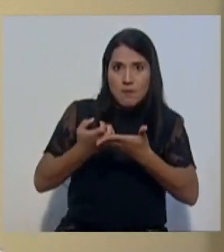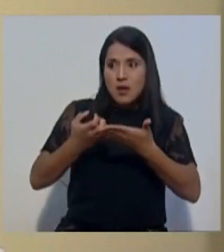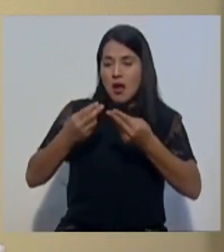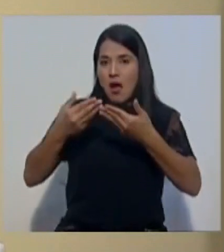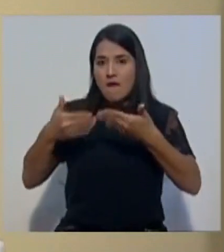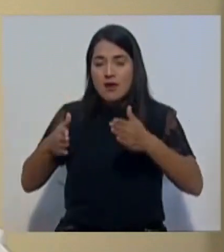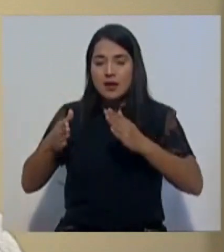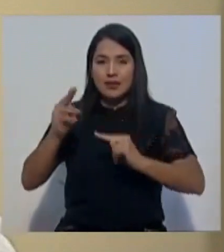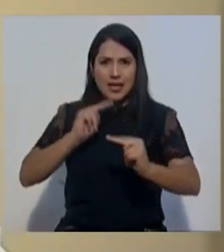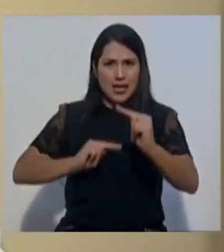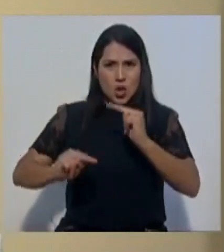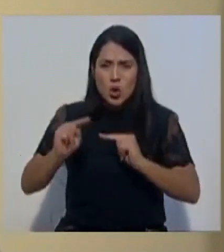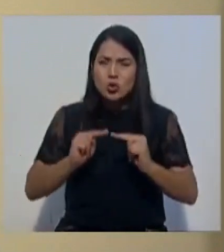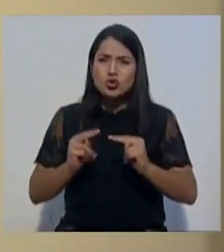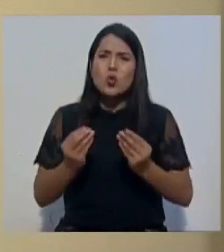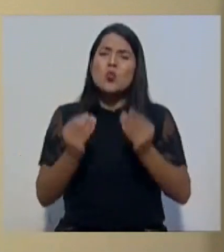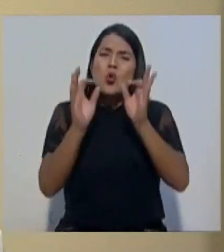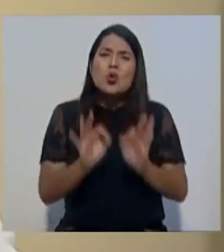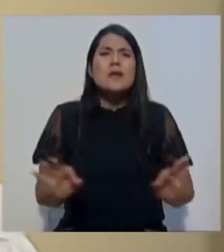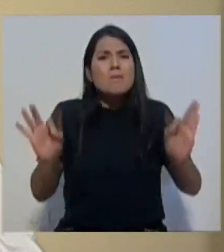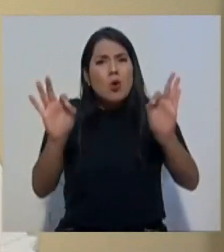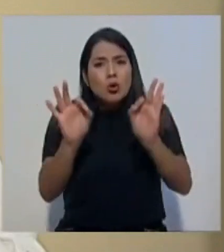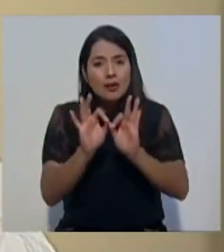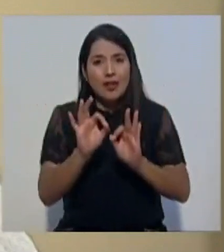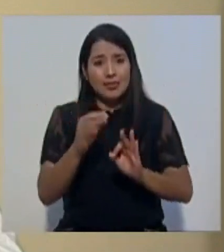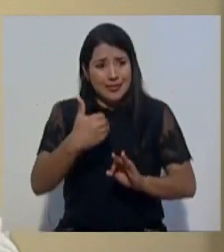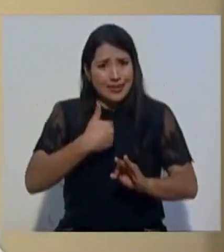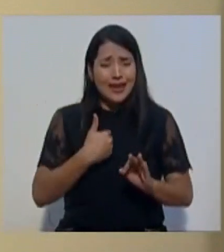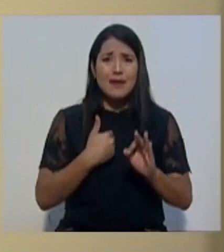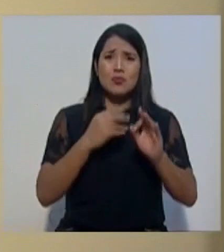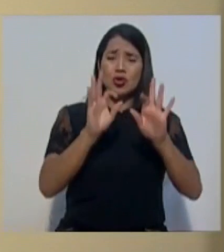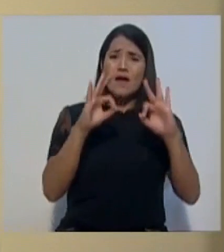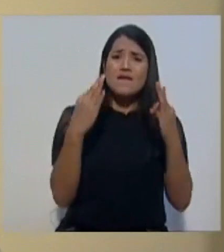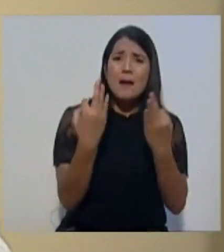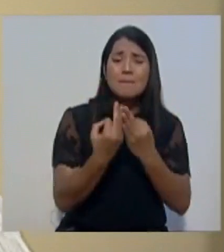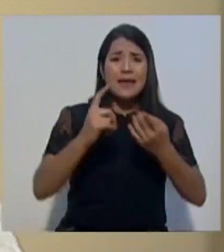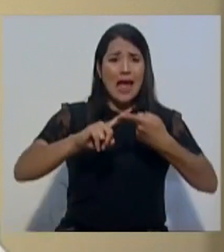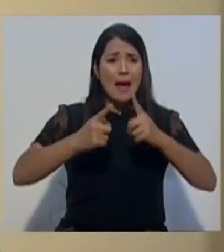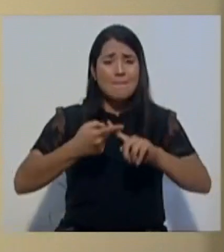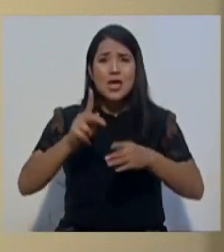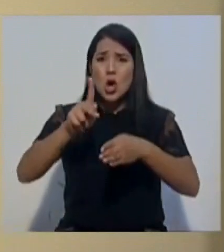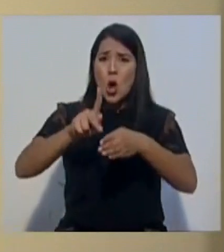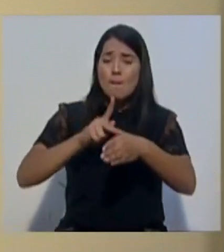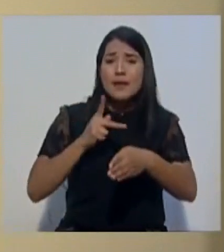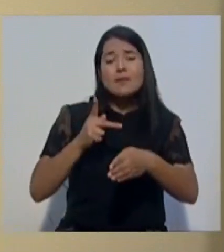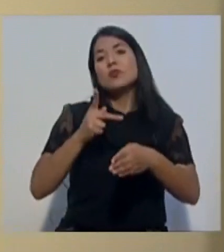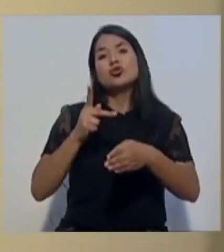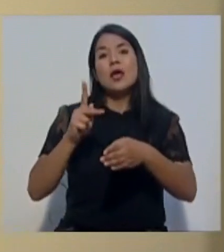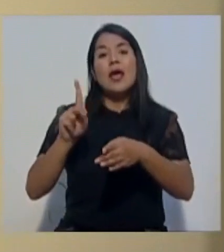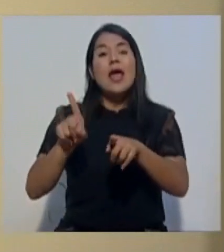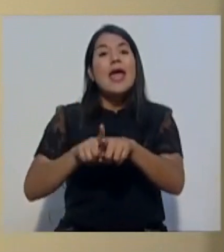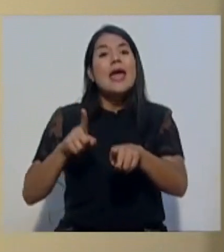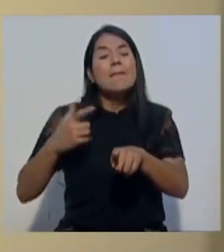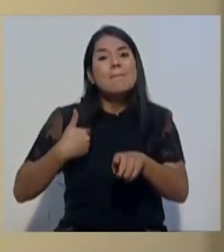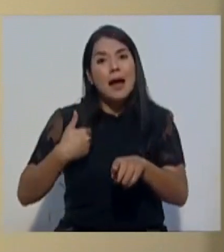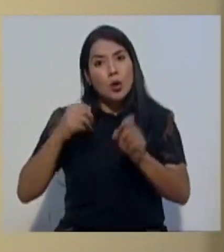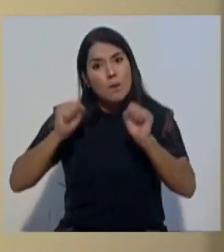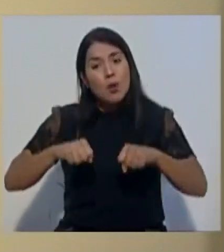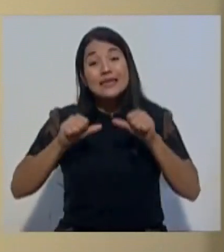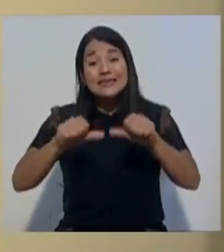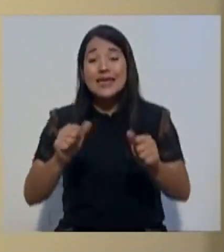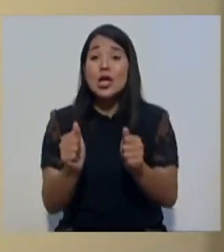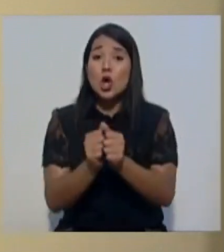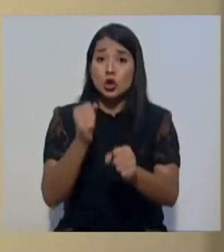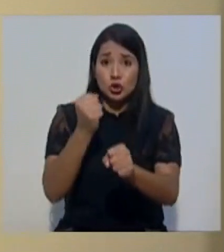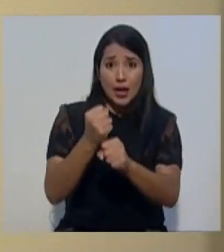fundamental tener parientes, familias, amigos, primos, hermanos, cónyuges que tengan trabajo. Y